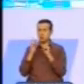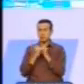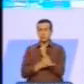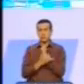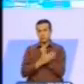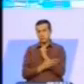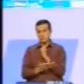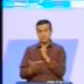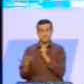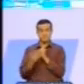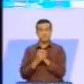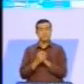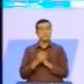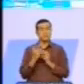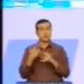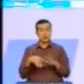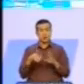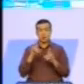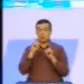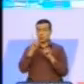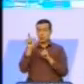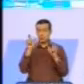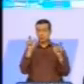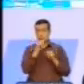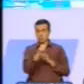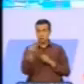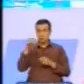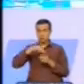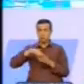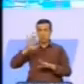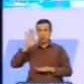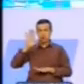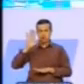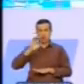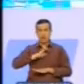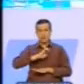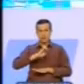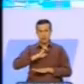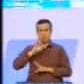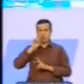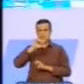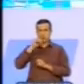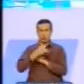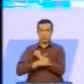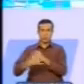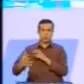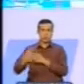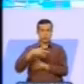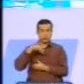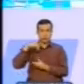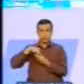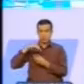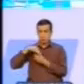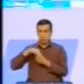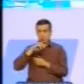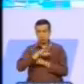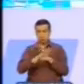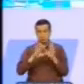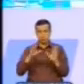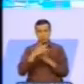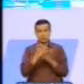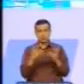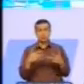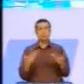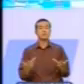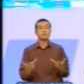Y precisamente creo que la consulta sobre el pacto ético, el tema de los paraísos fiscales, es uno de los temas sustanciales para